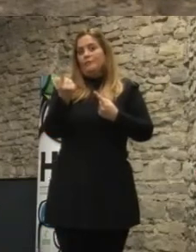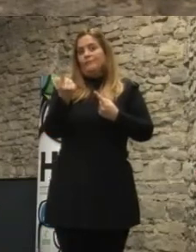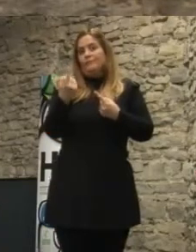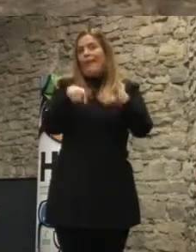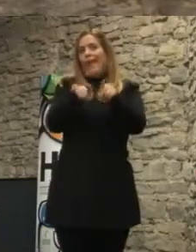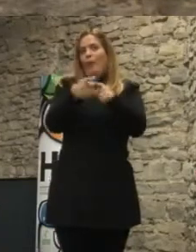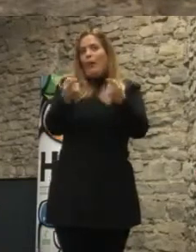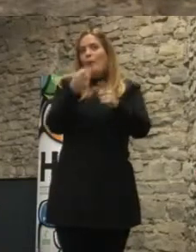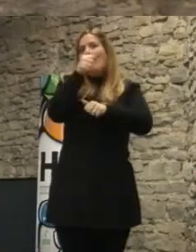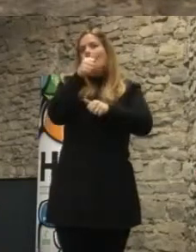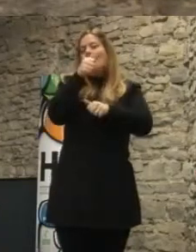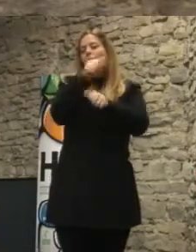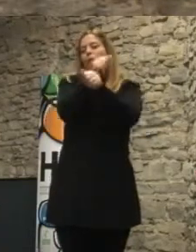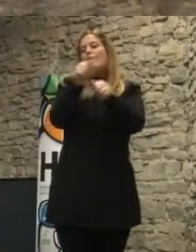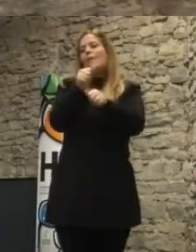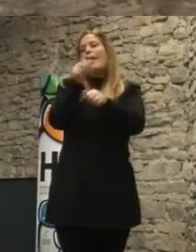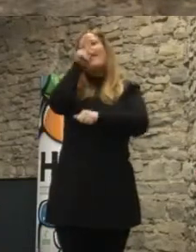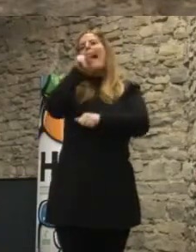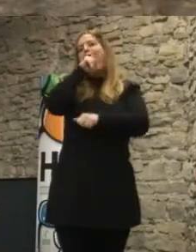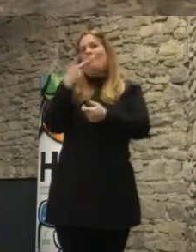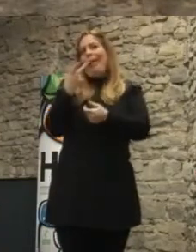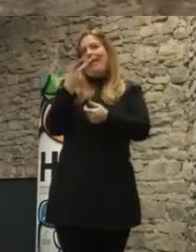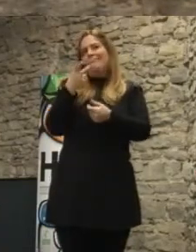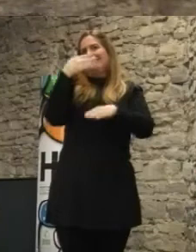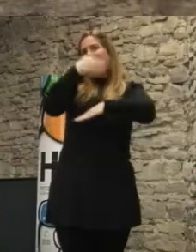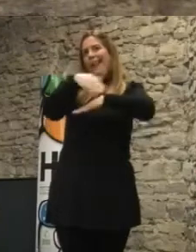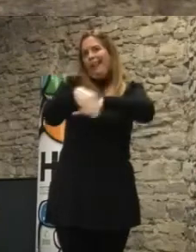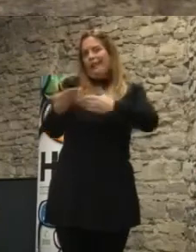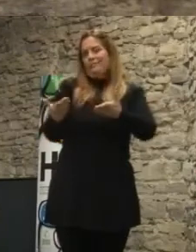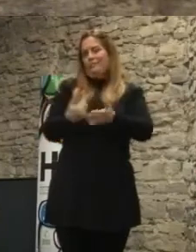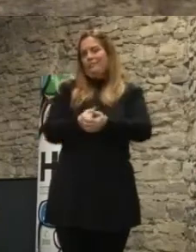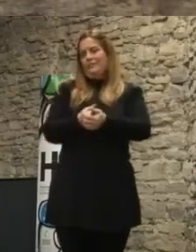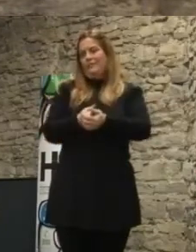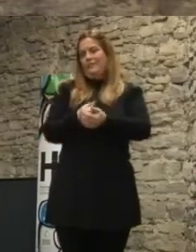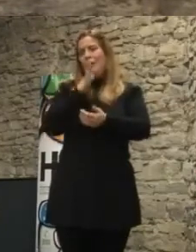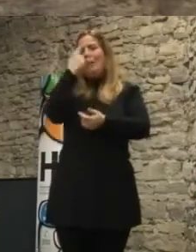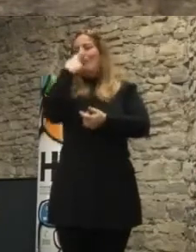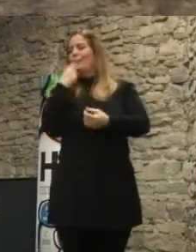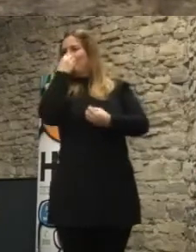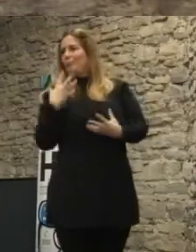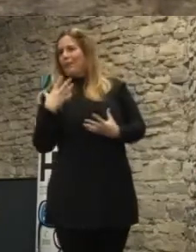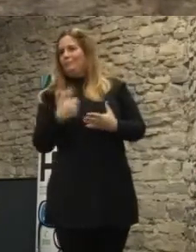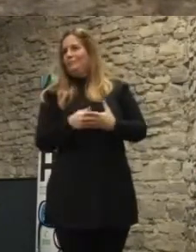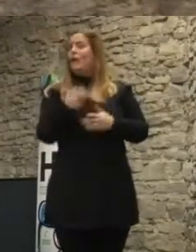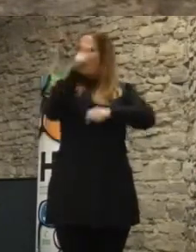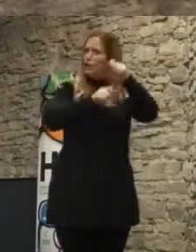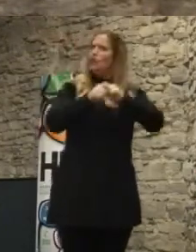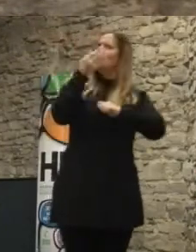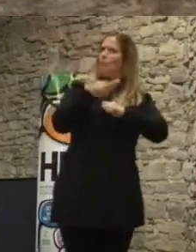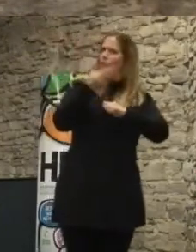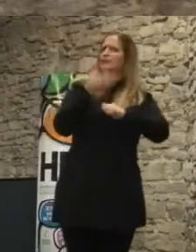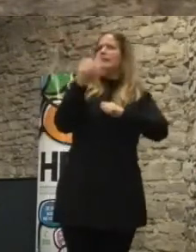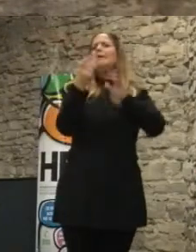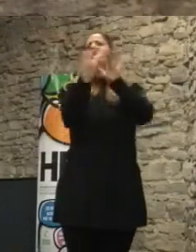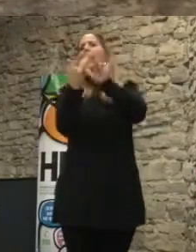veces, como por quedar bien, ¿no?, que es, las personas no son importantes, tiene que haber renovación, tiene que haber no sé qué, no sé cuánto, esto lo